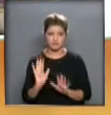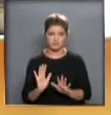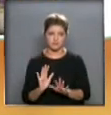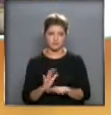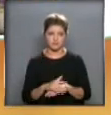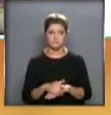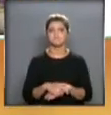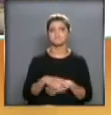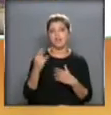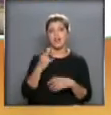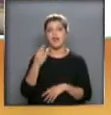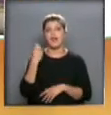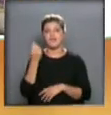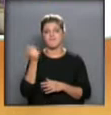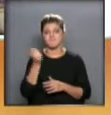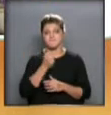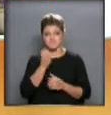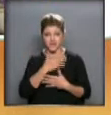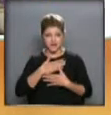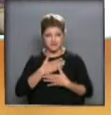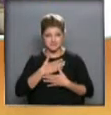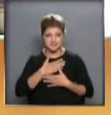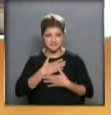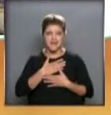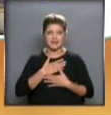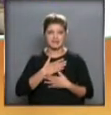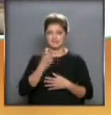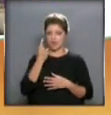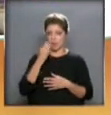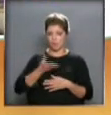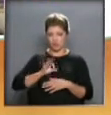la felicidad más grande que hay un viejo